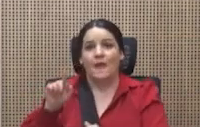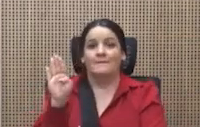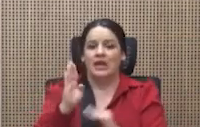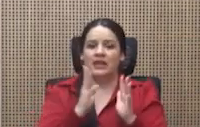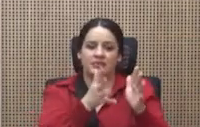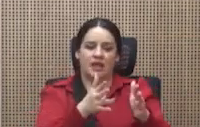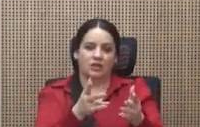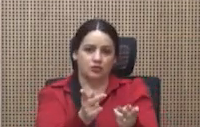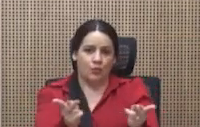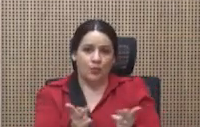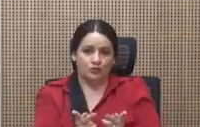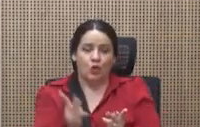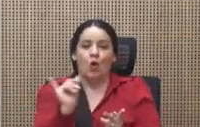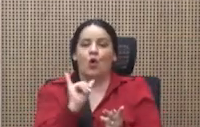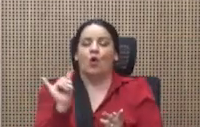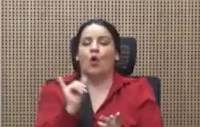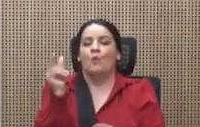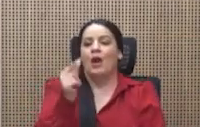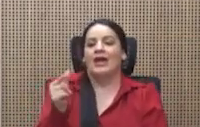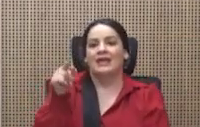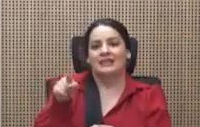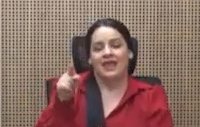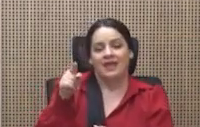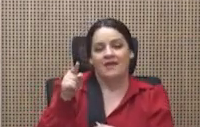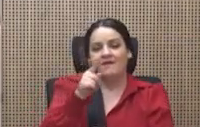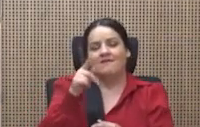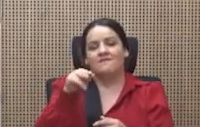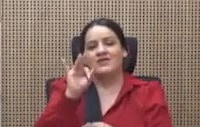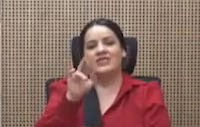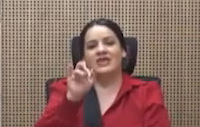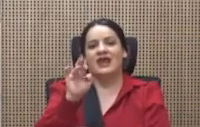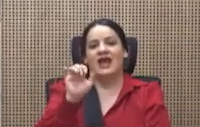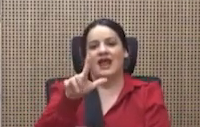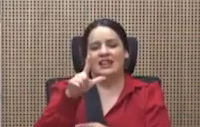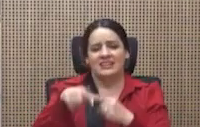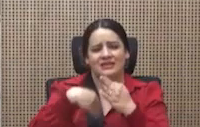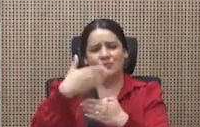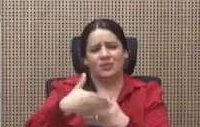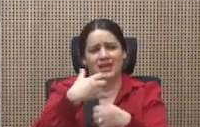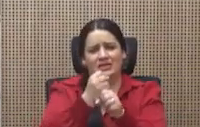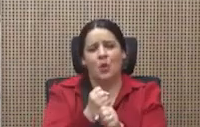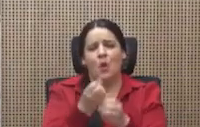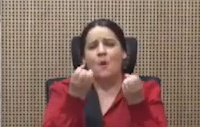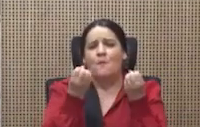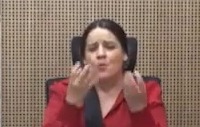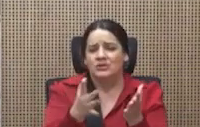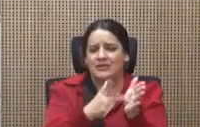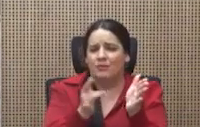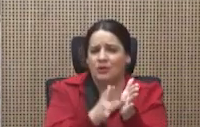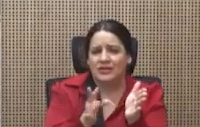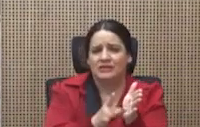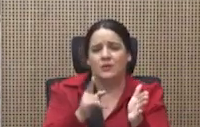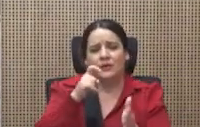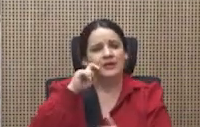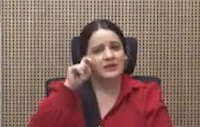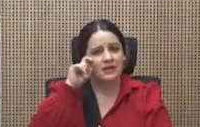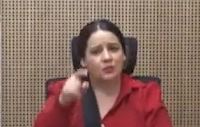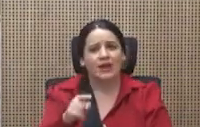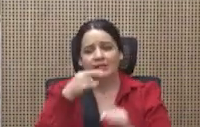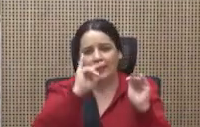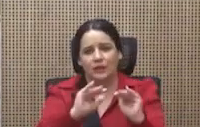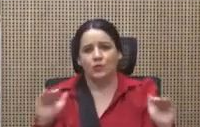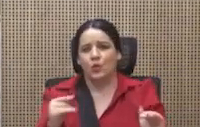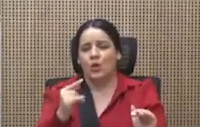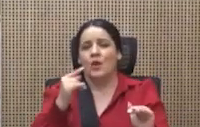luego de que había realizado cientos de detenciones de explotadores sexuales de menores preocupado porque solo tenía detenidos pero